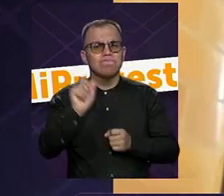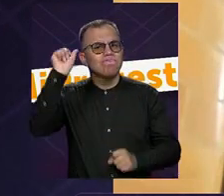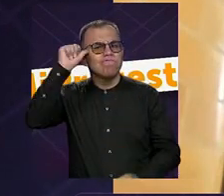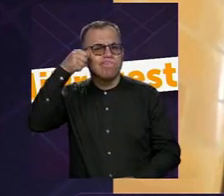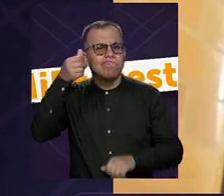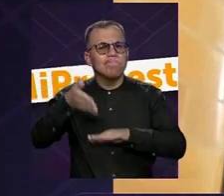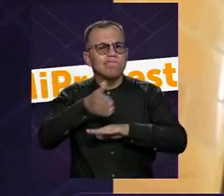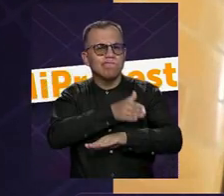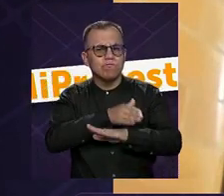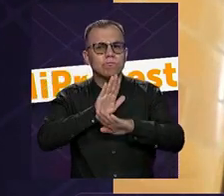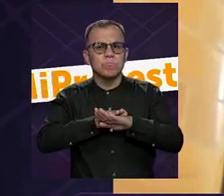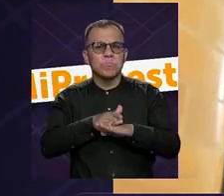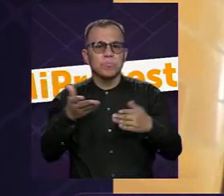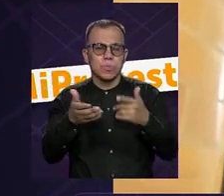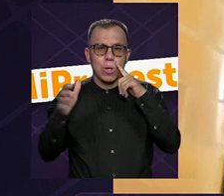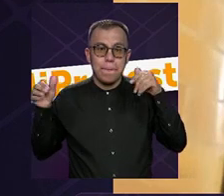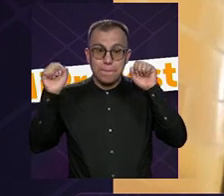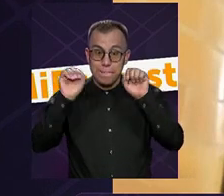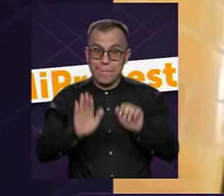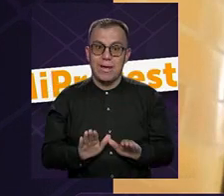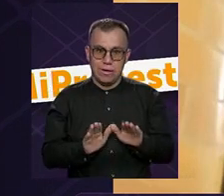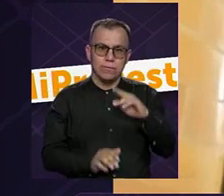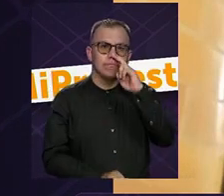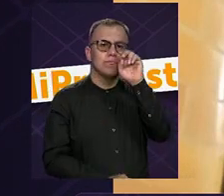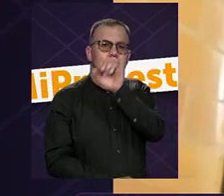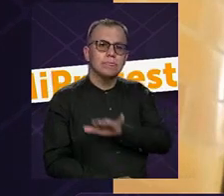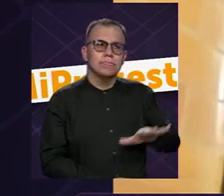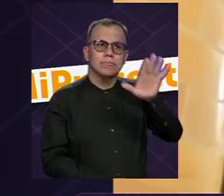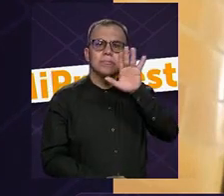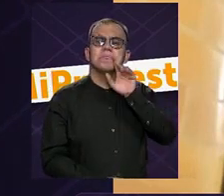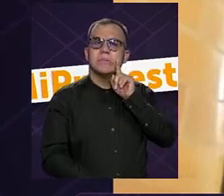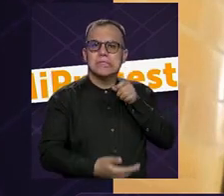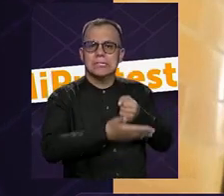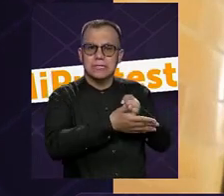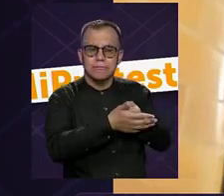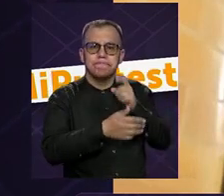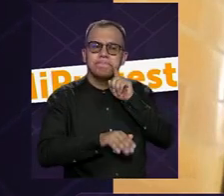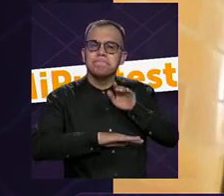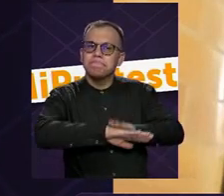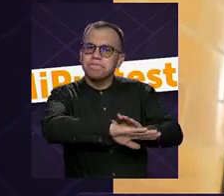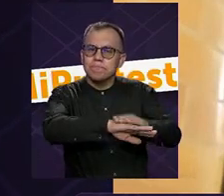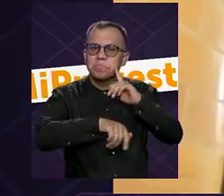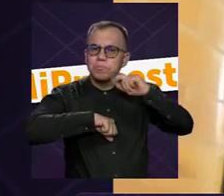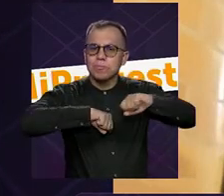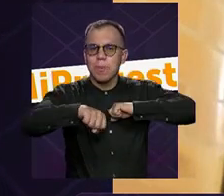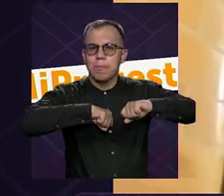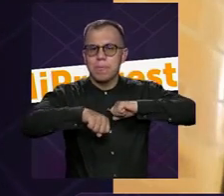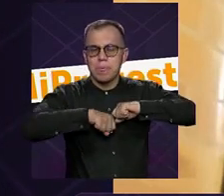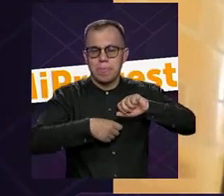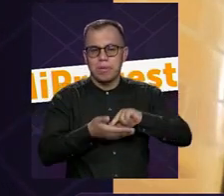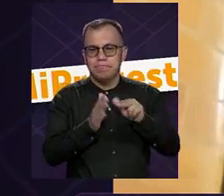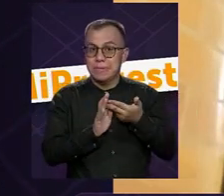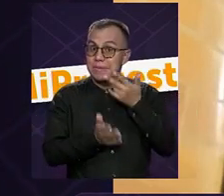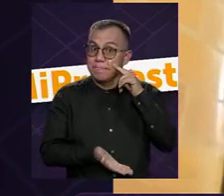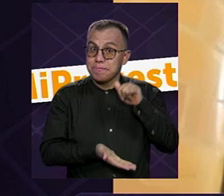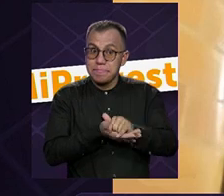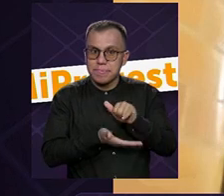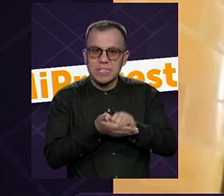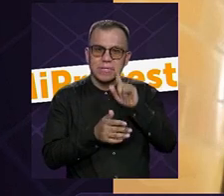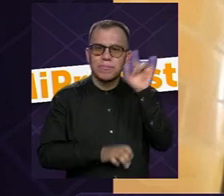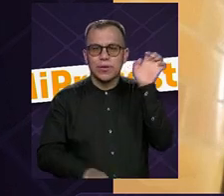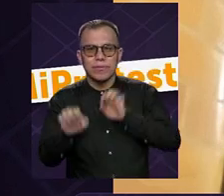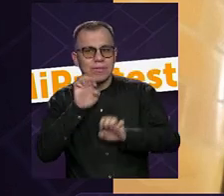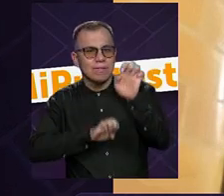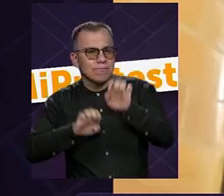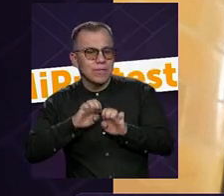que en el paro nacional reivindicábamos lo mismo, la defensa de